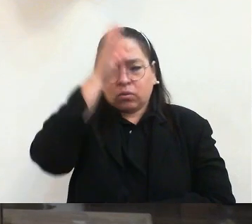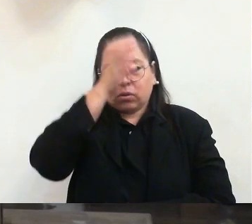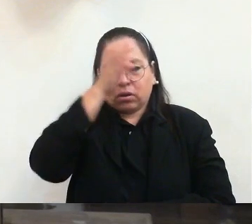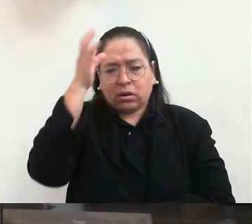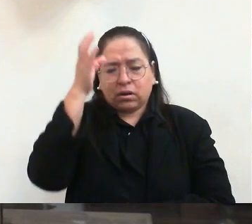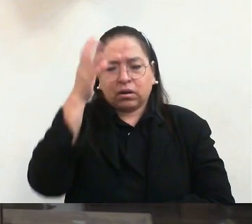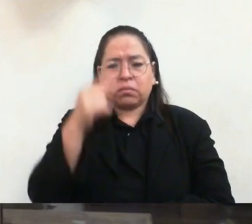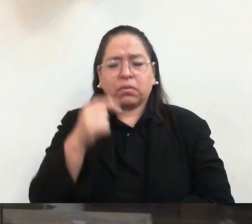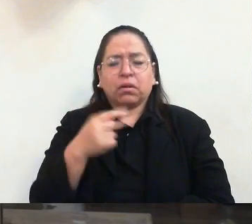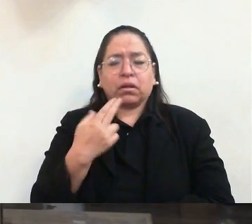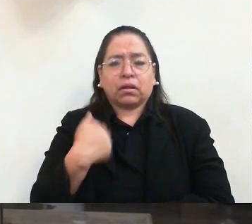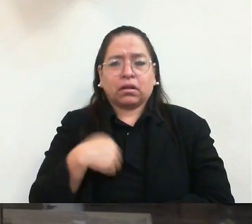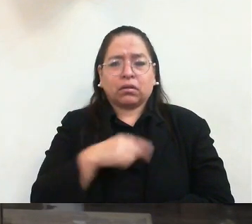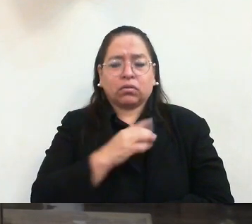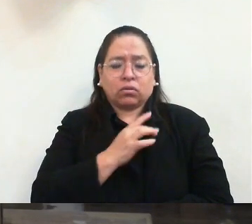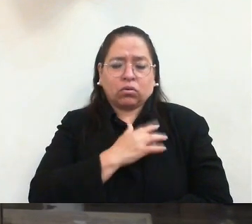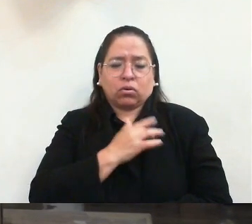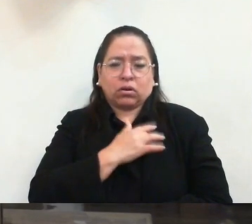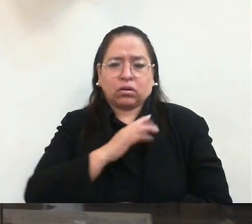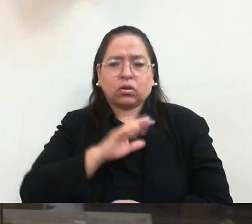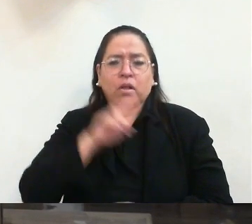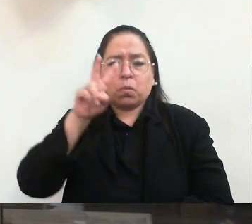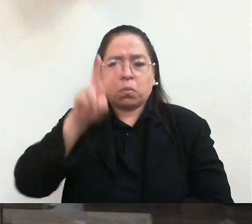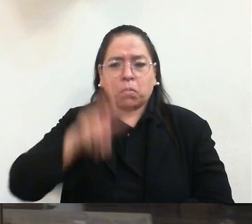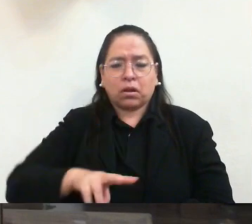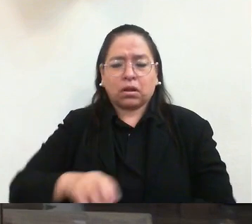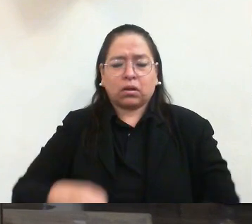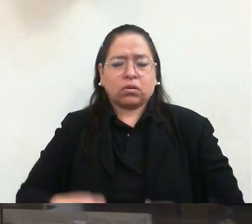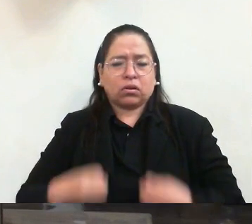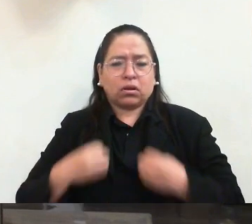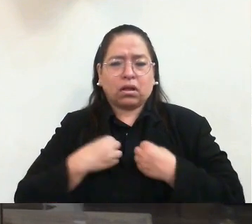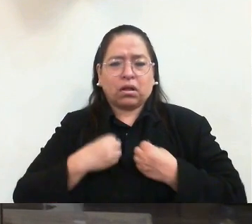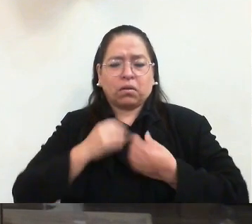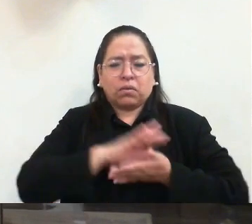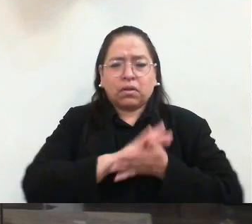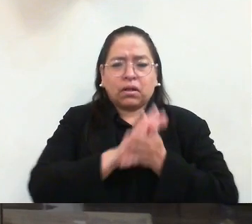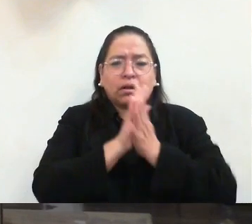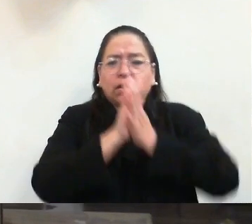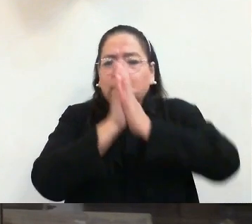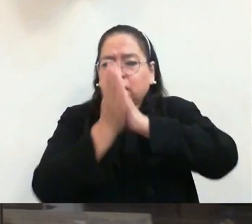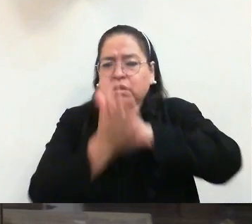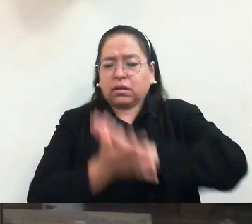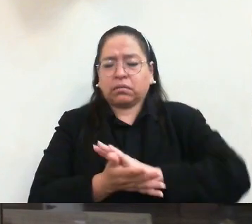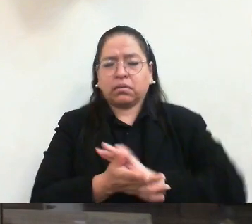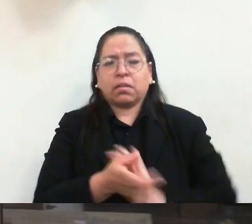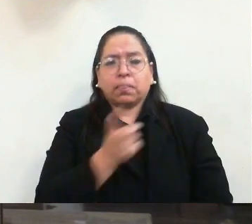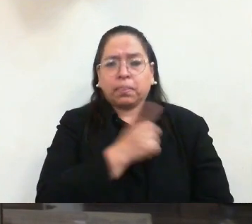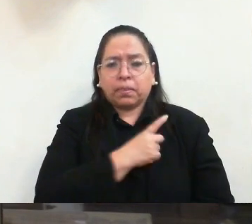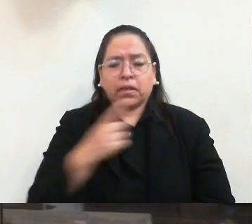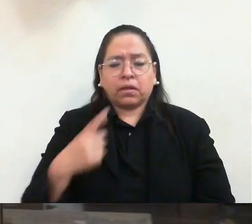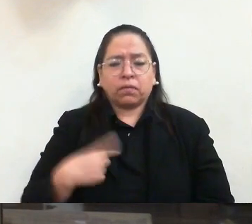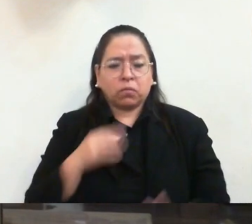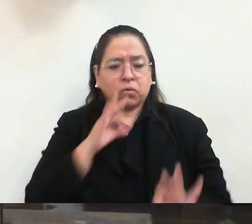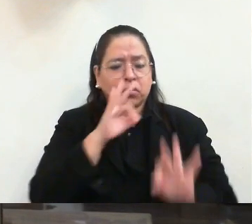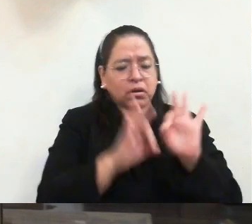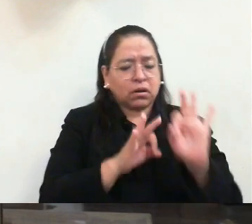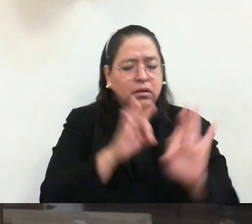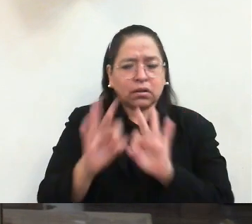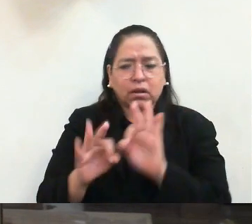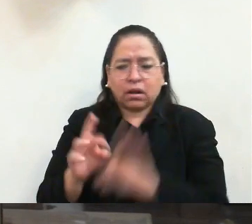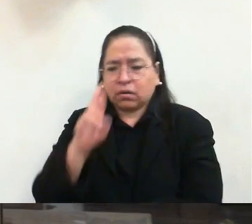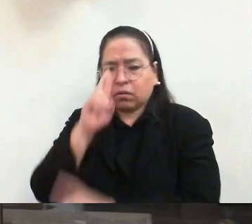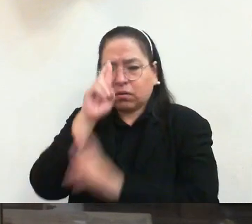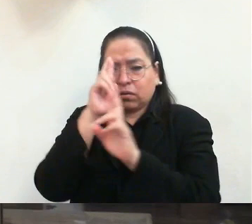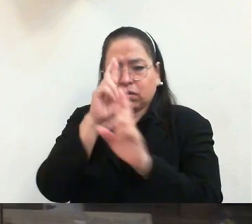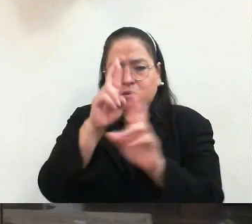camino de conversión hay que tratarlos todos con respeto pero de modo